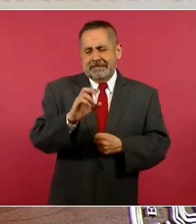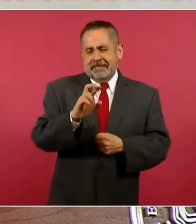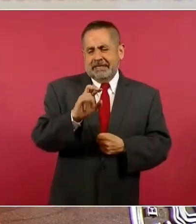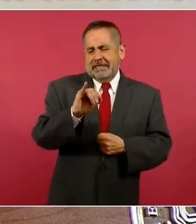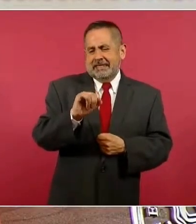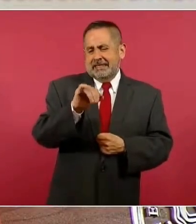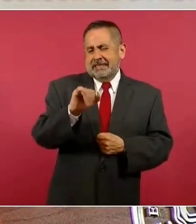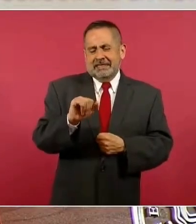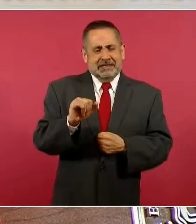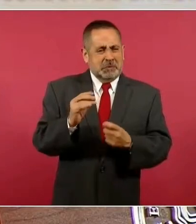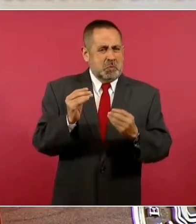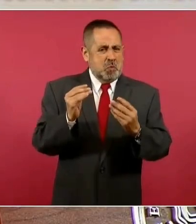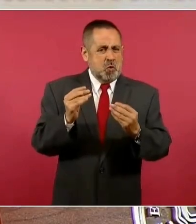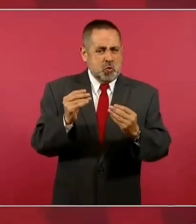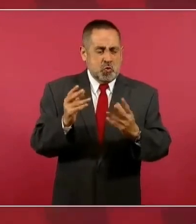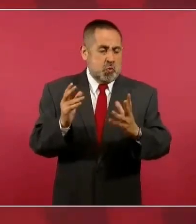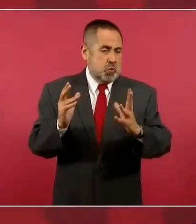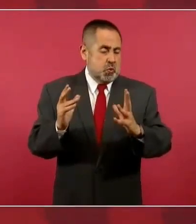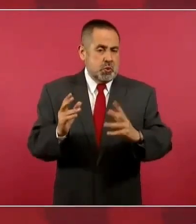y